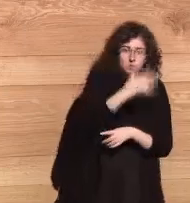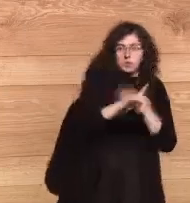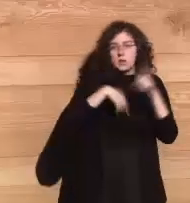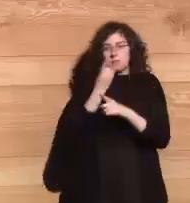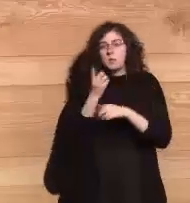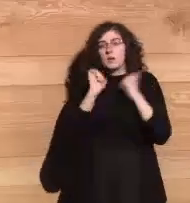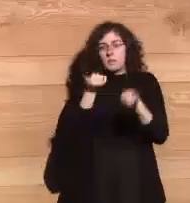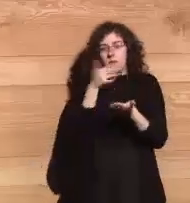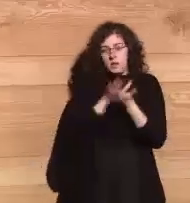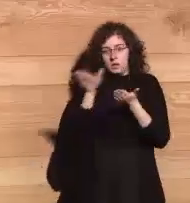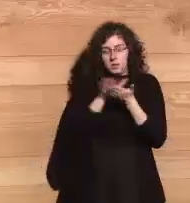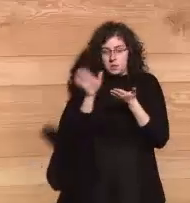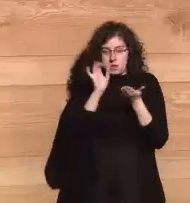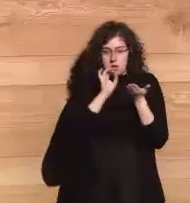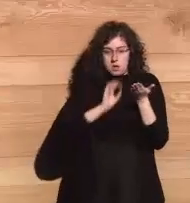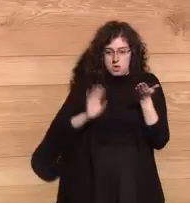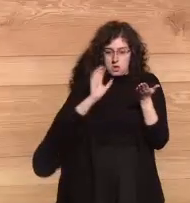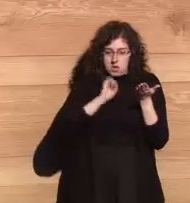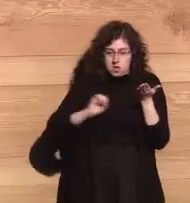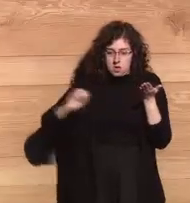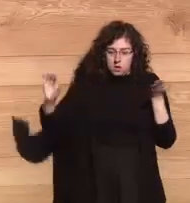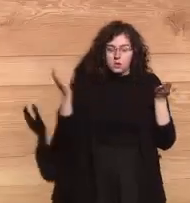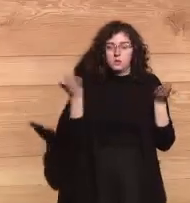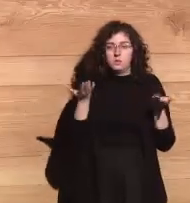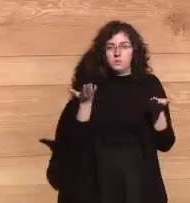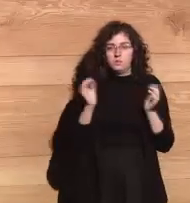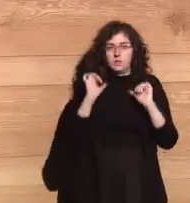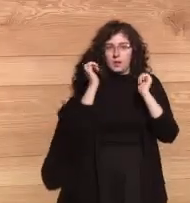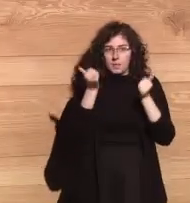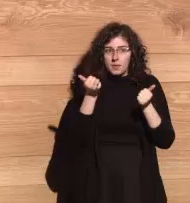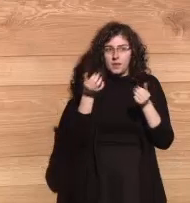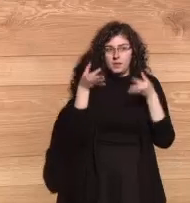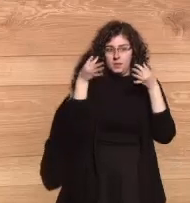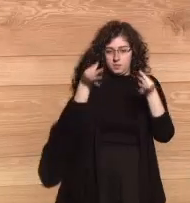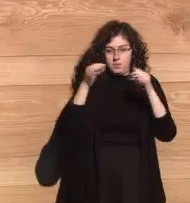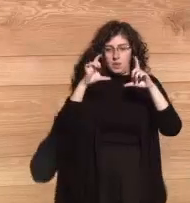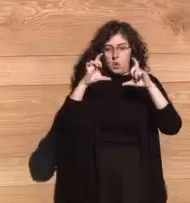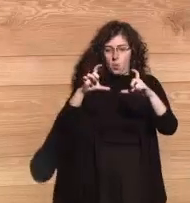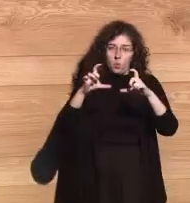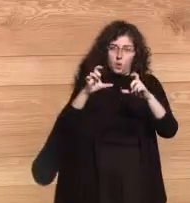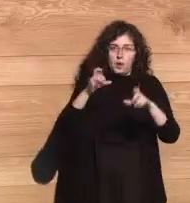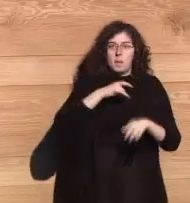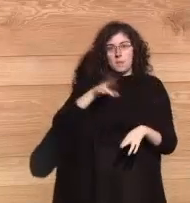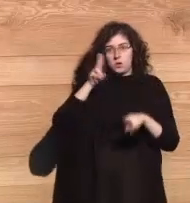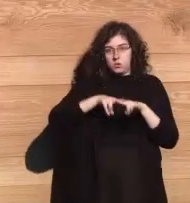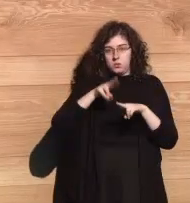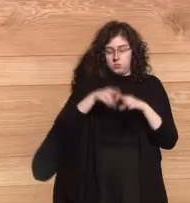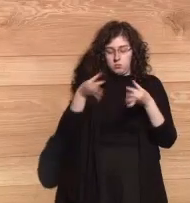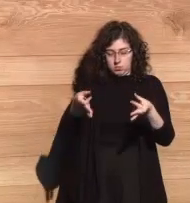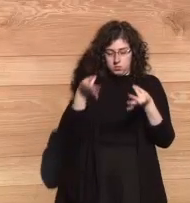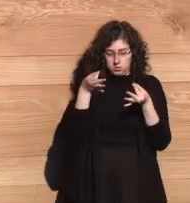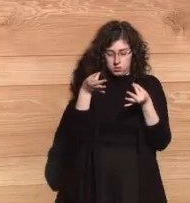hacer las impresiones se quedaron fascinados, pero empecé a darles las impresiones así, cuadradas, en blanco y negro, y se